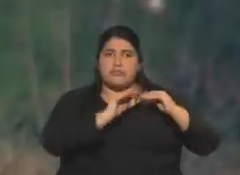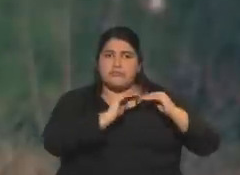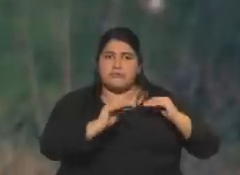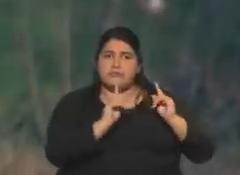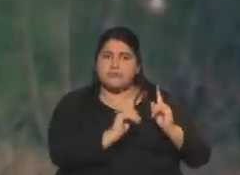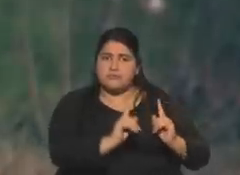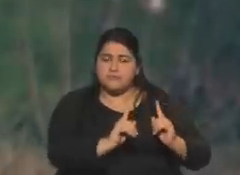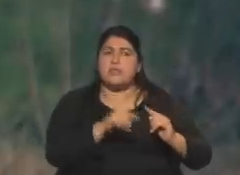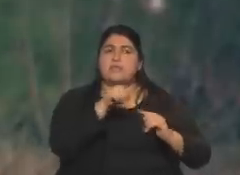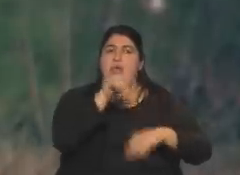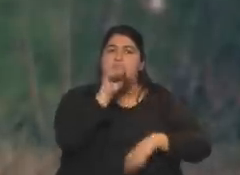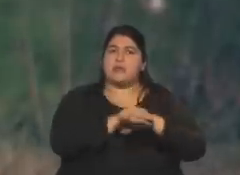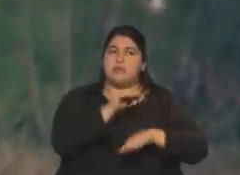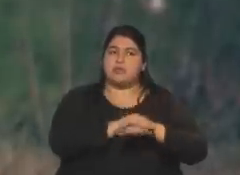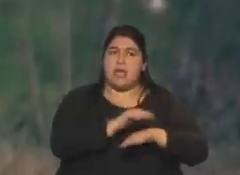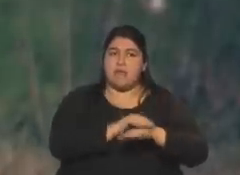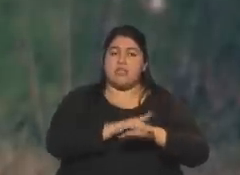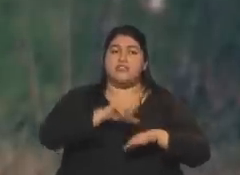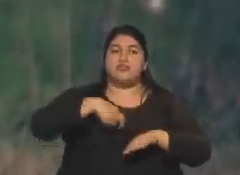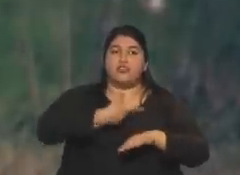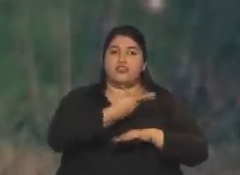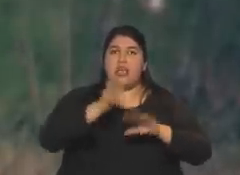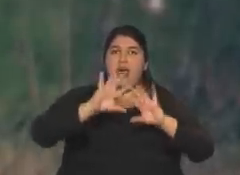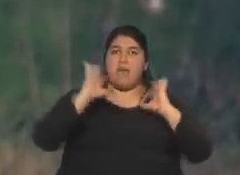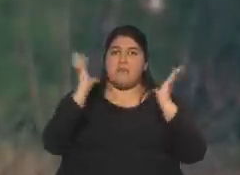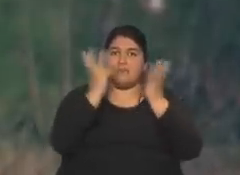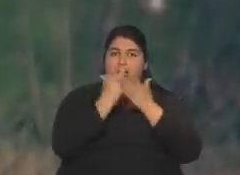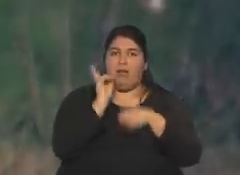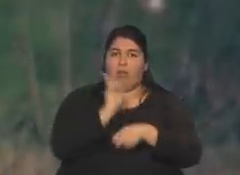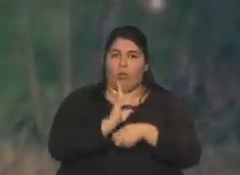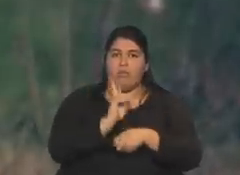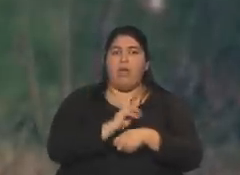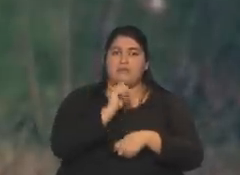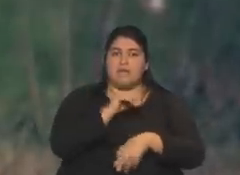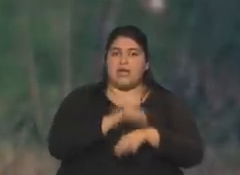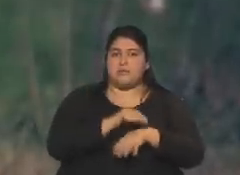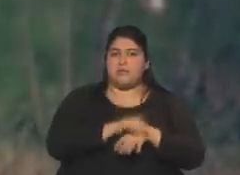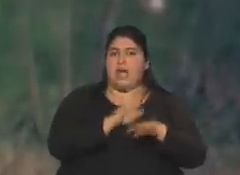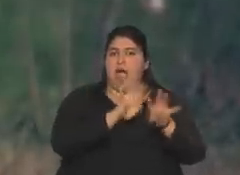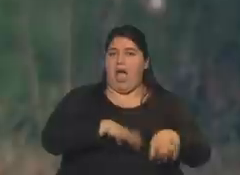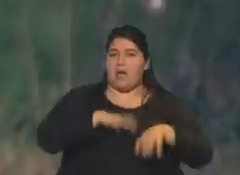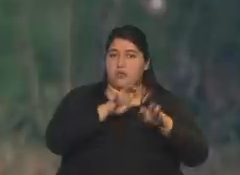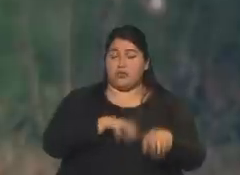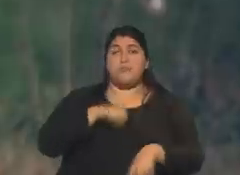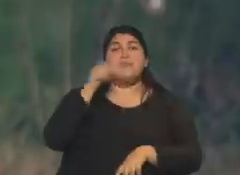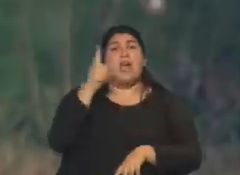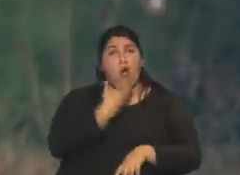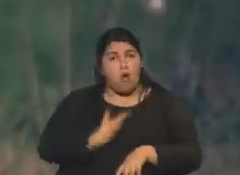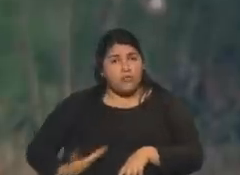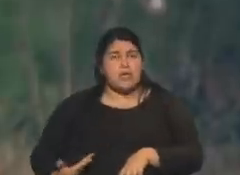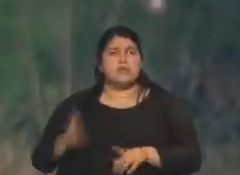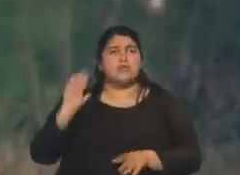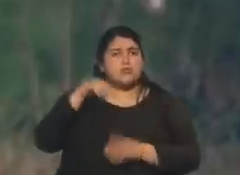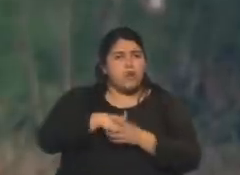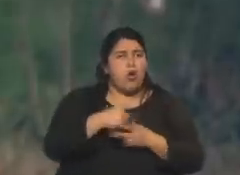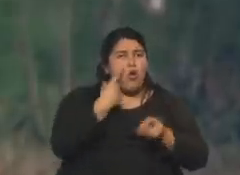en cuenta la responsabilidad socioambiental debería ser una de las tareas del agro. ¿Puede el Estado realmente controlar